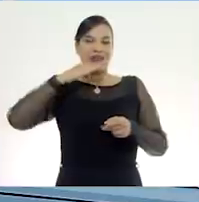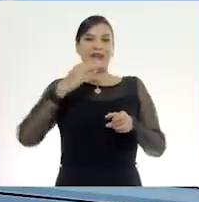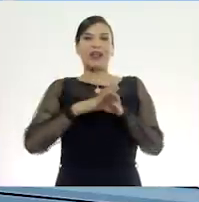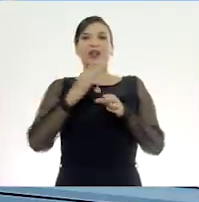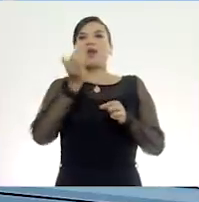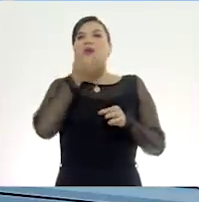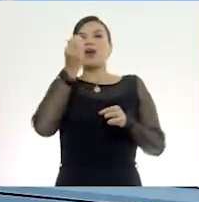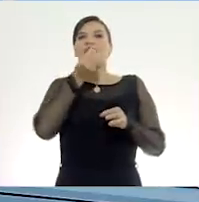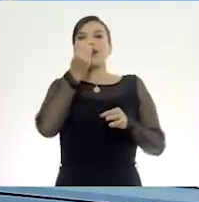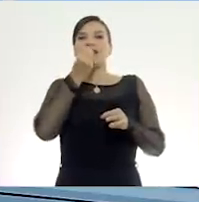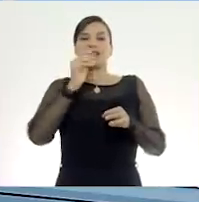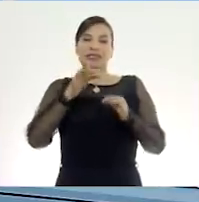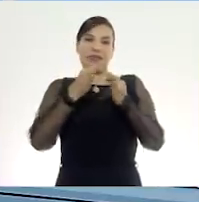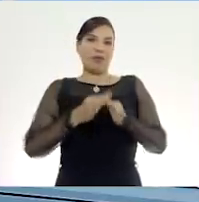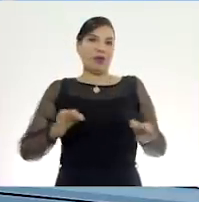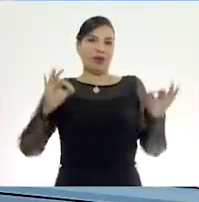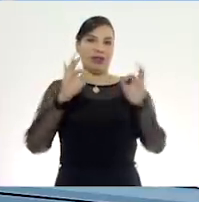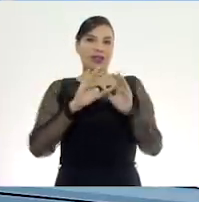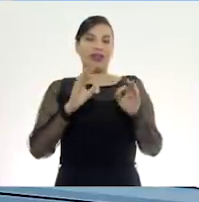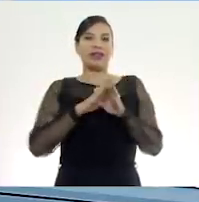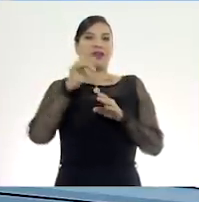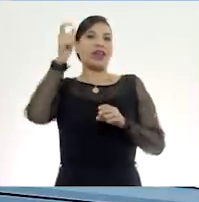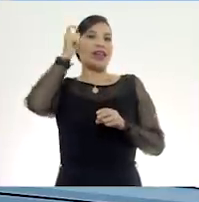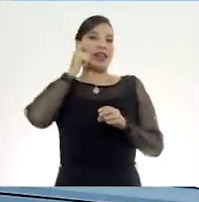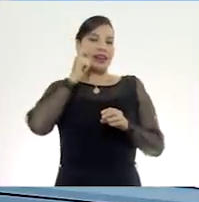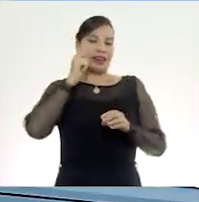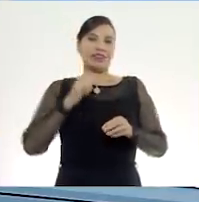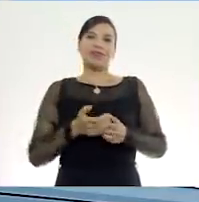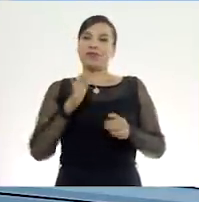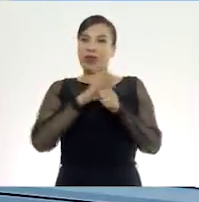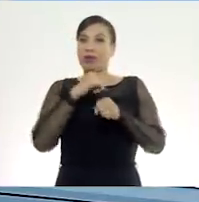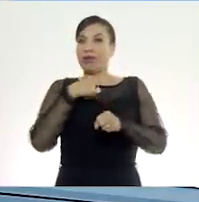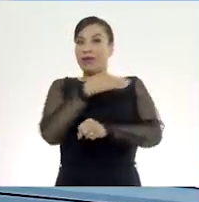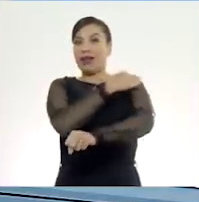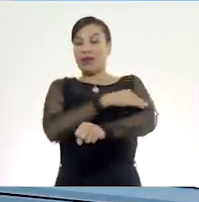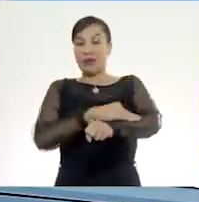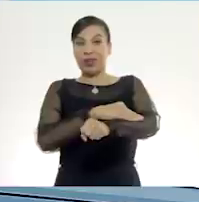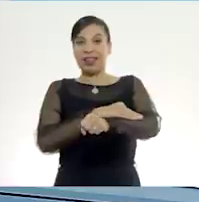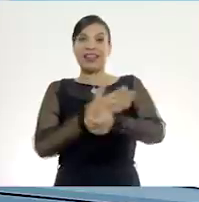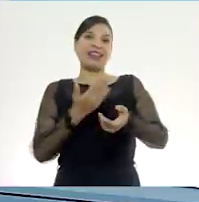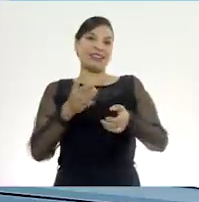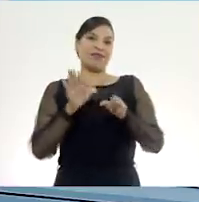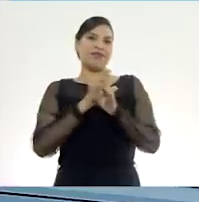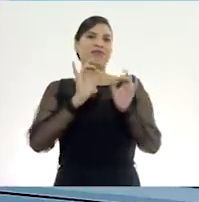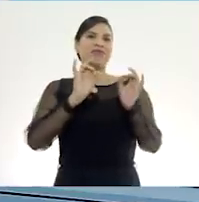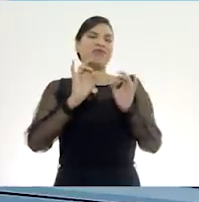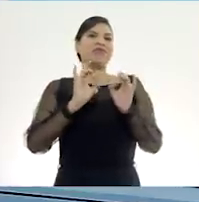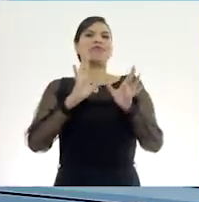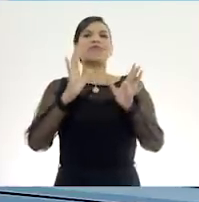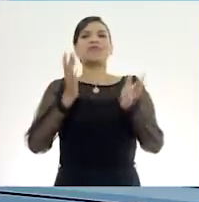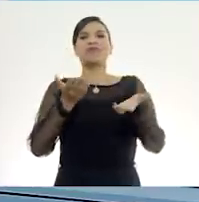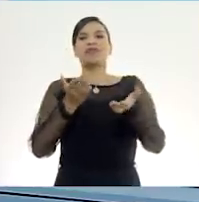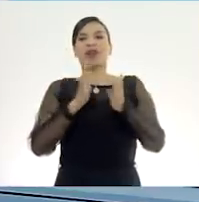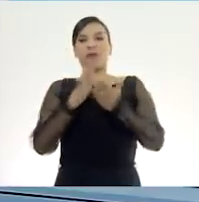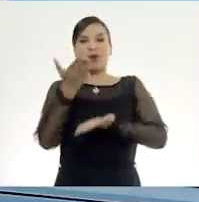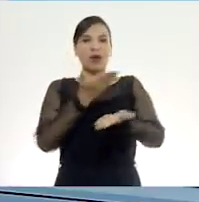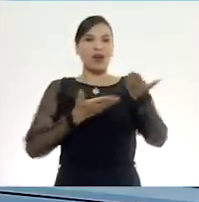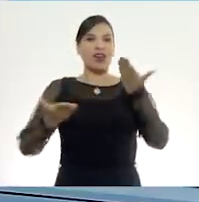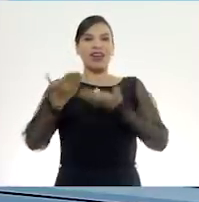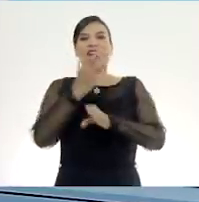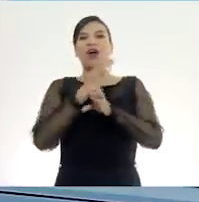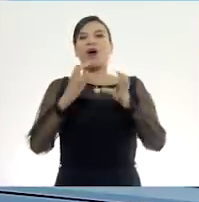receta tradicional, que es lo más importante, de Guerrero, déjame decirte, porque mi familia, no por alguna situación de compartir